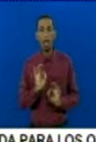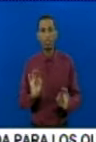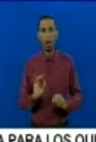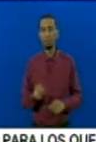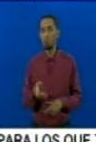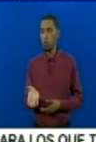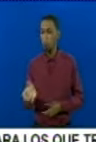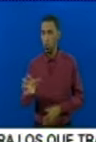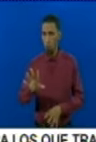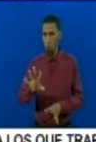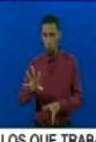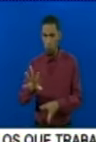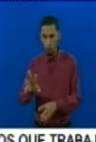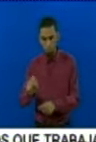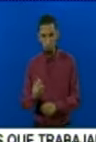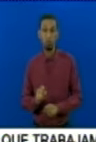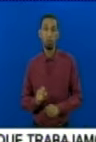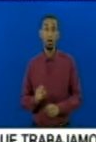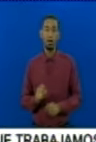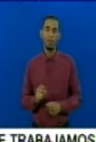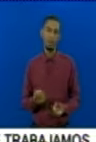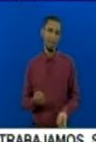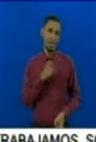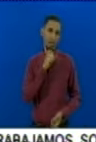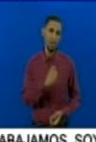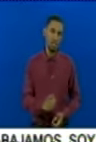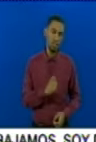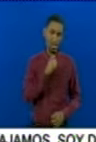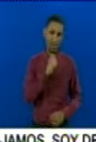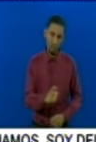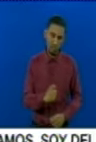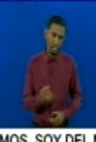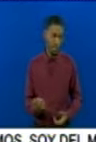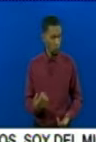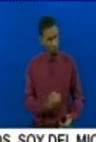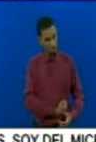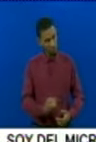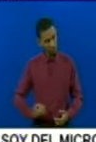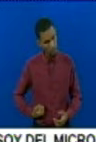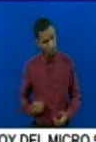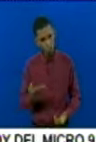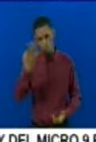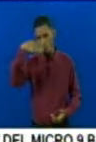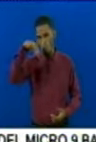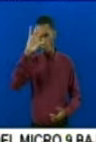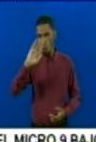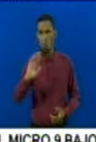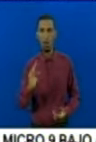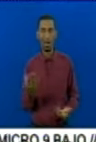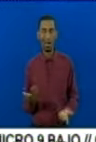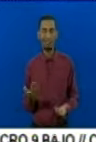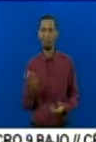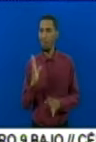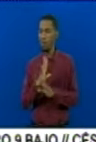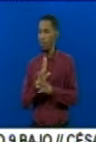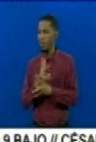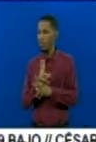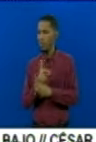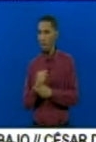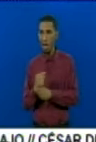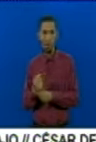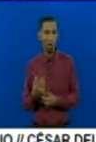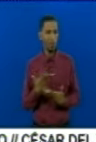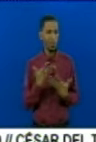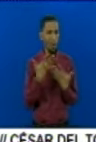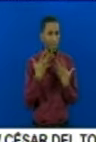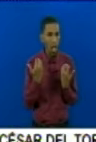respuesta contundente, porque es muy duro, ¿no? Después de todos los esfuerzos que hace el país, estos recursos no lleguen a donde tienen que llegar, que es a mano de